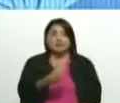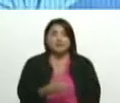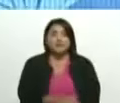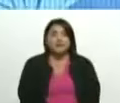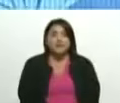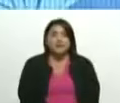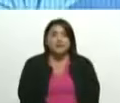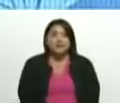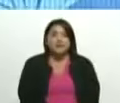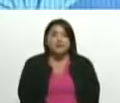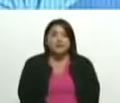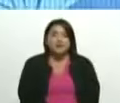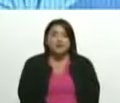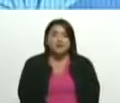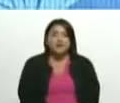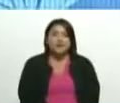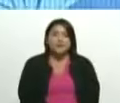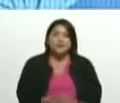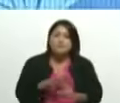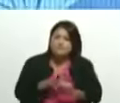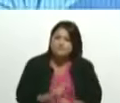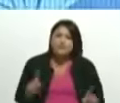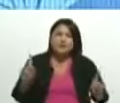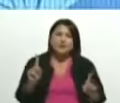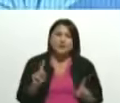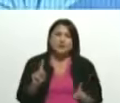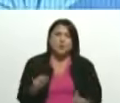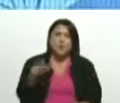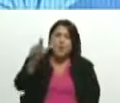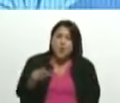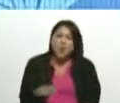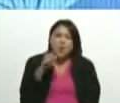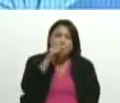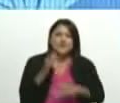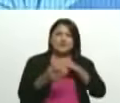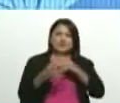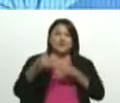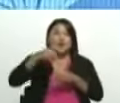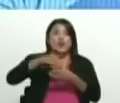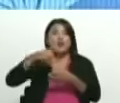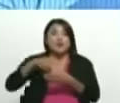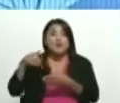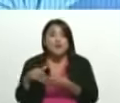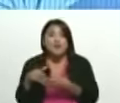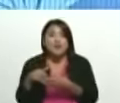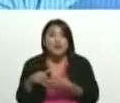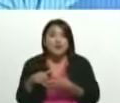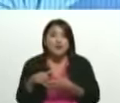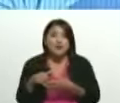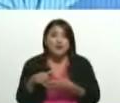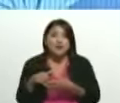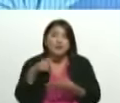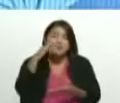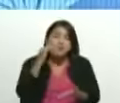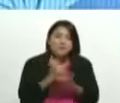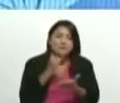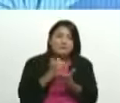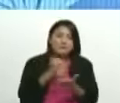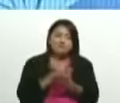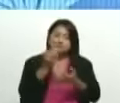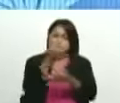primaria. Y Nelson Rappersat Eugenio era un técnico electoral de probada categoría mucho antes de que tú